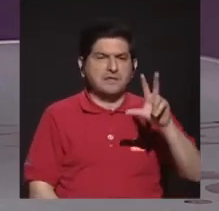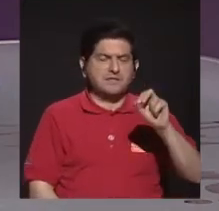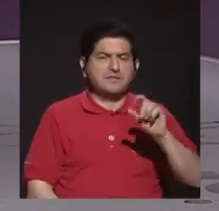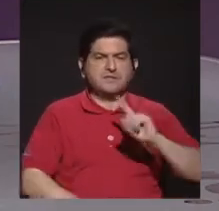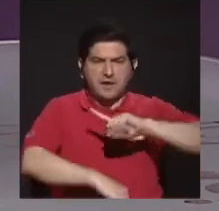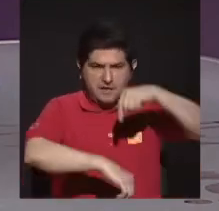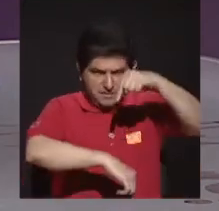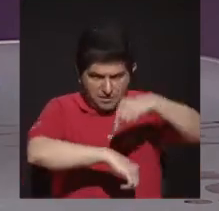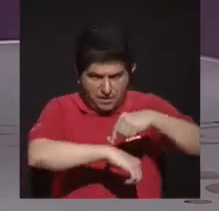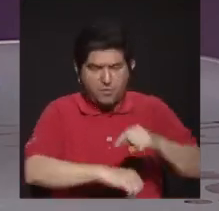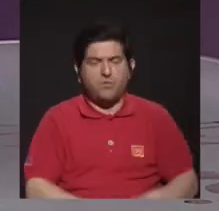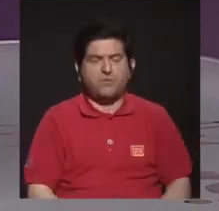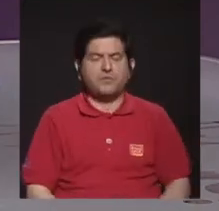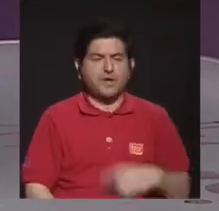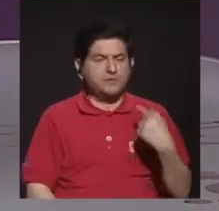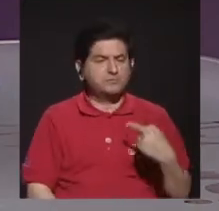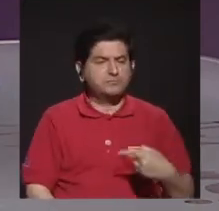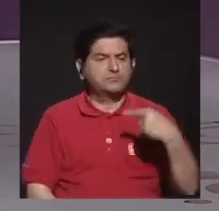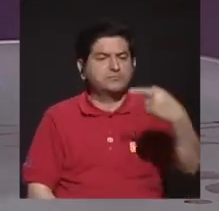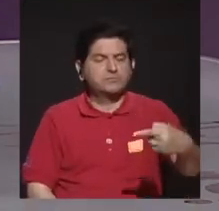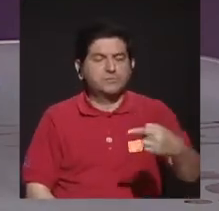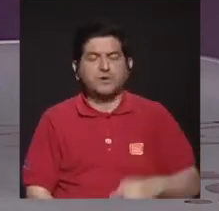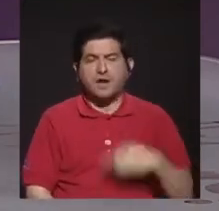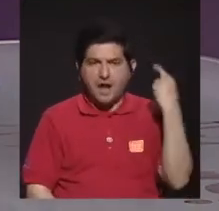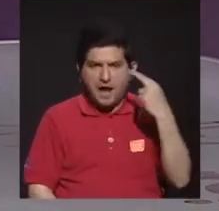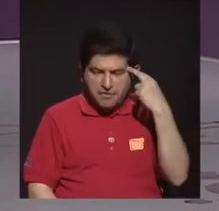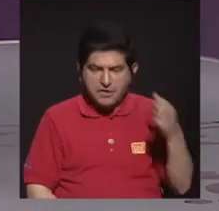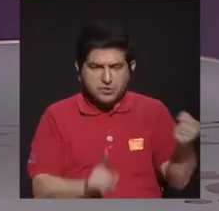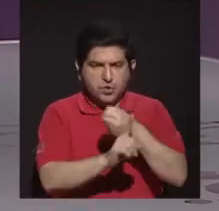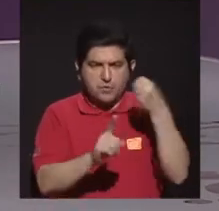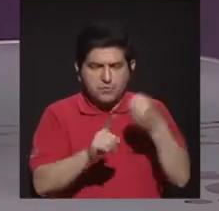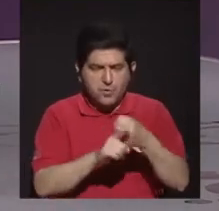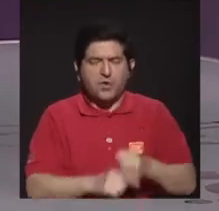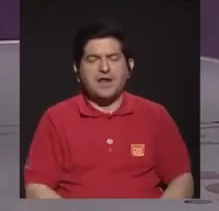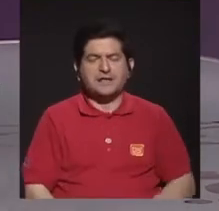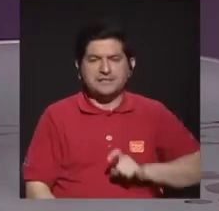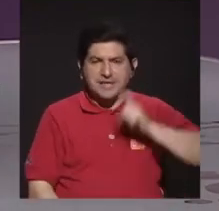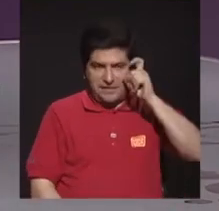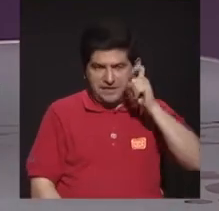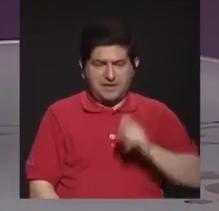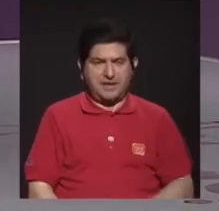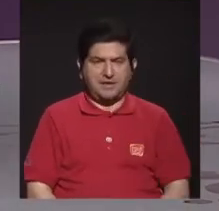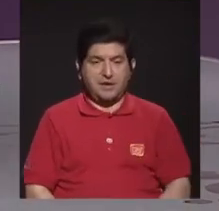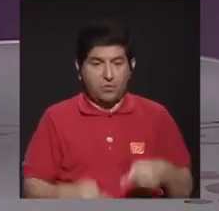horas víctima de la violencia de género contra la mujer, ¿no? Uh-huh. Víctima de una violencia